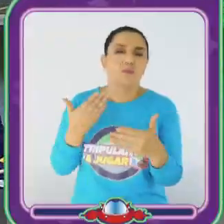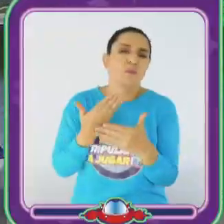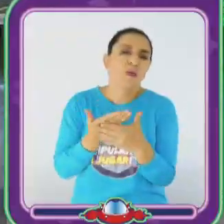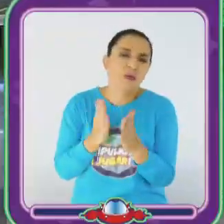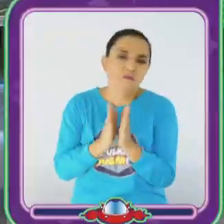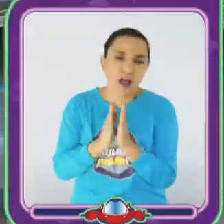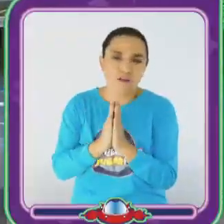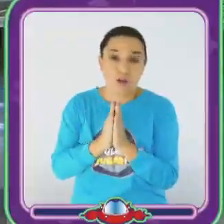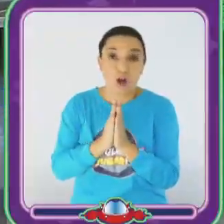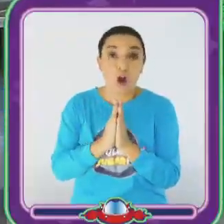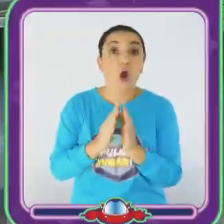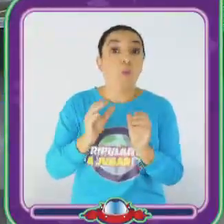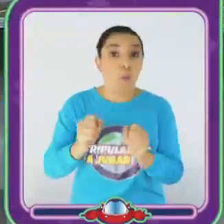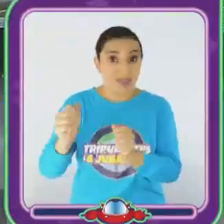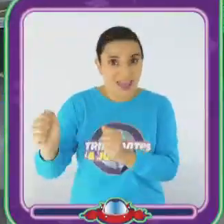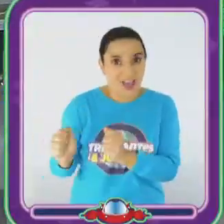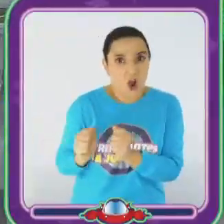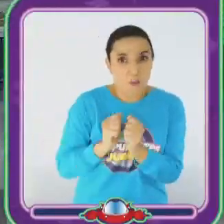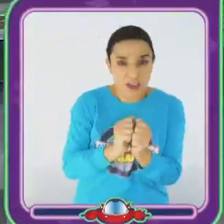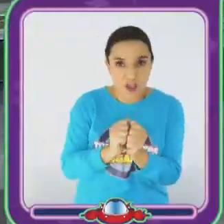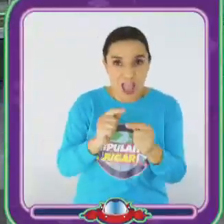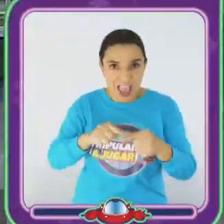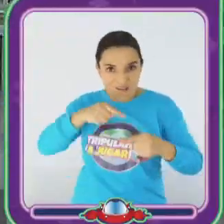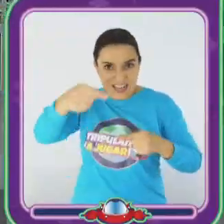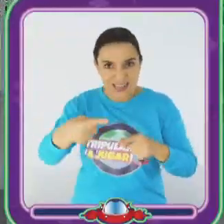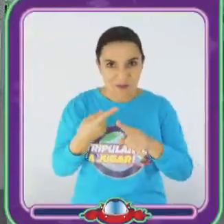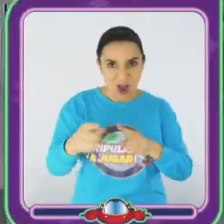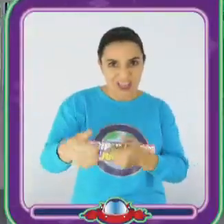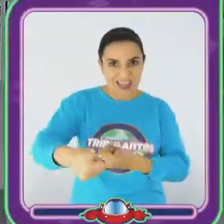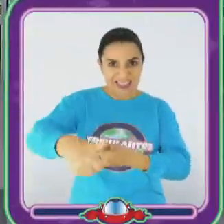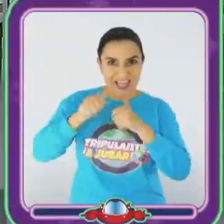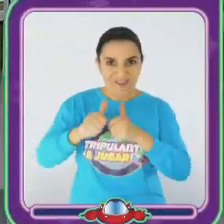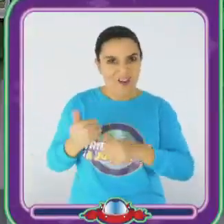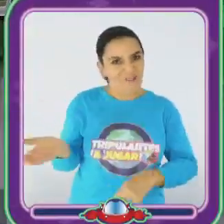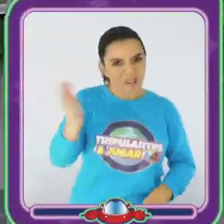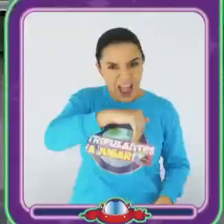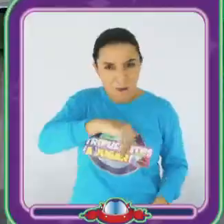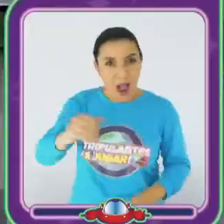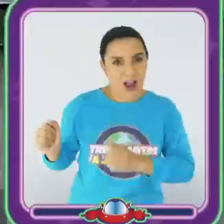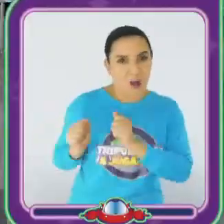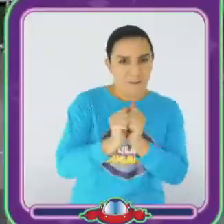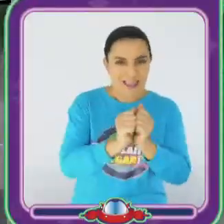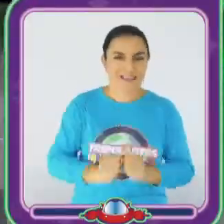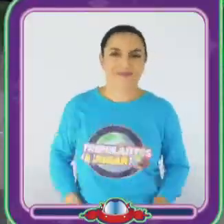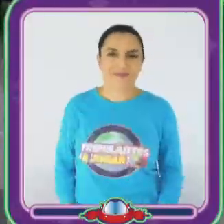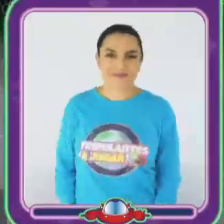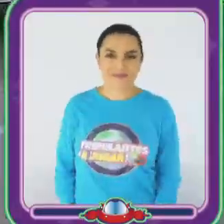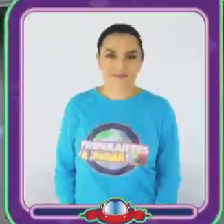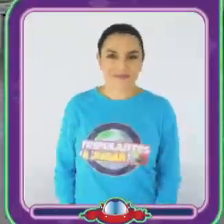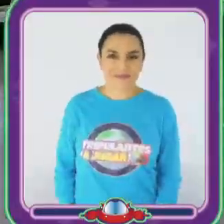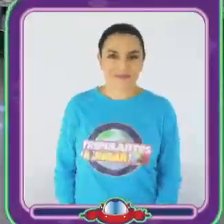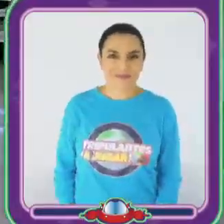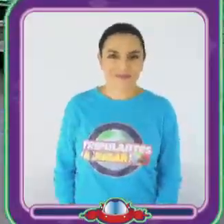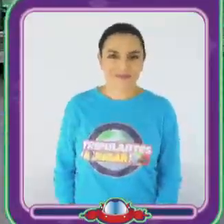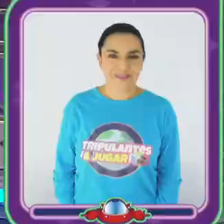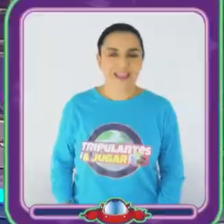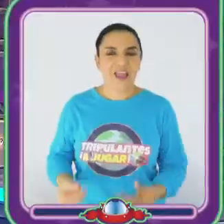pedirle un favor. ¿Pueden venir conmigo? ¡Para que avancemos al siguiente desafío! ¡Vamos, acompáñame!